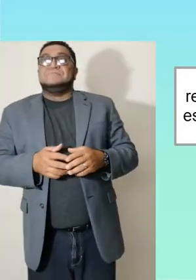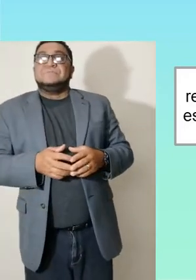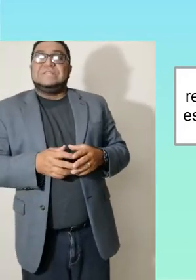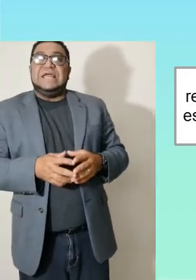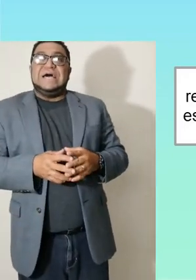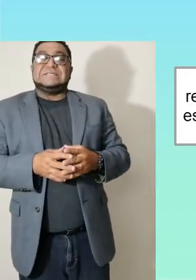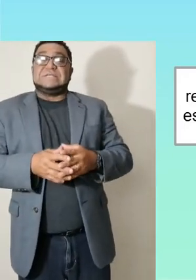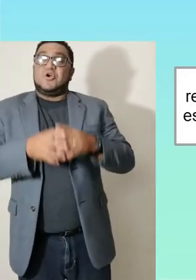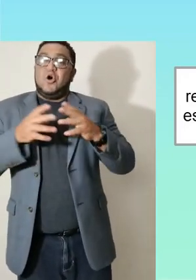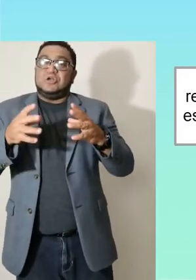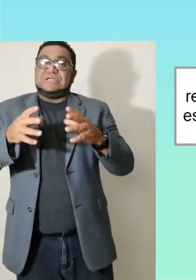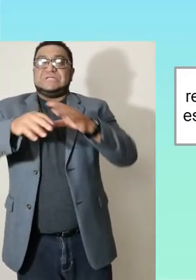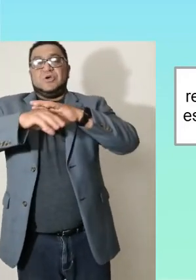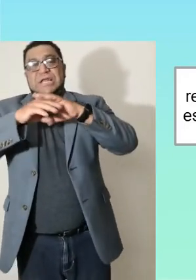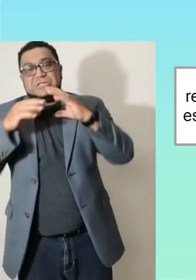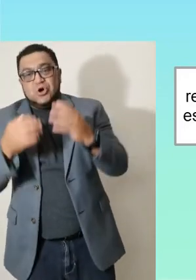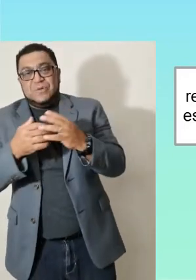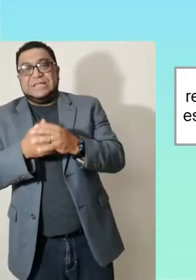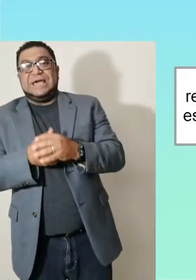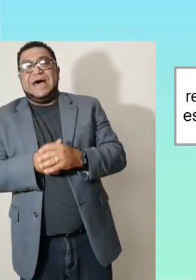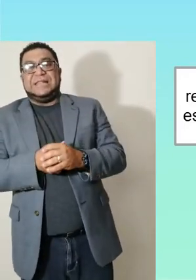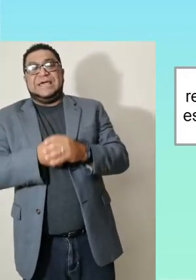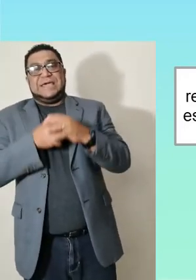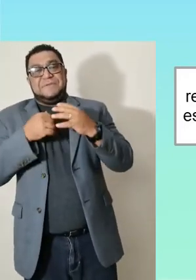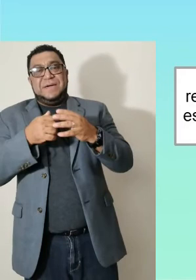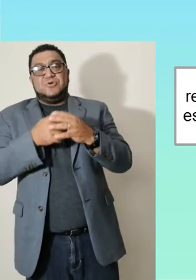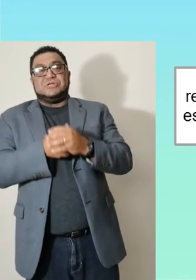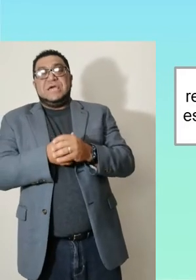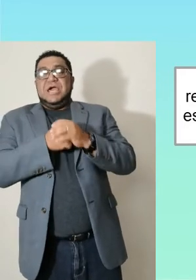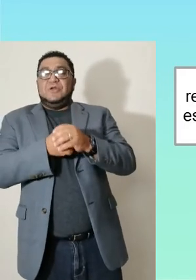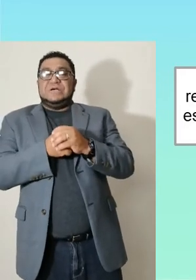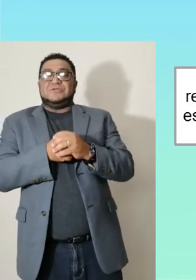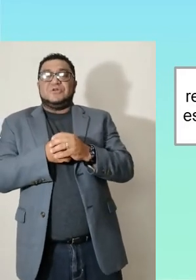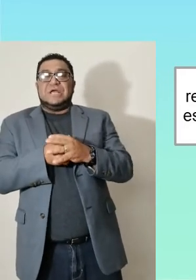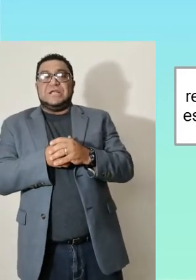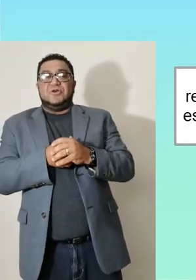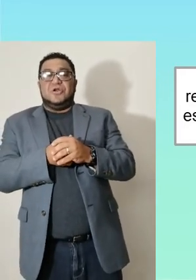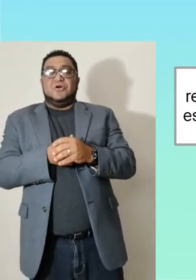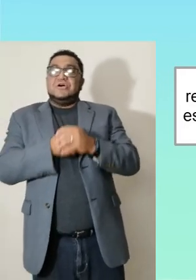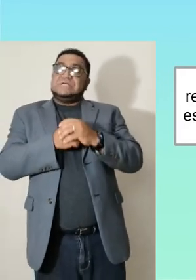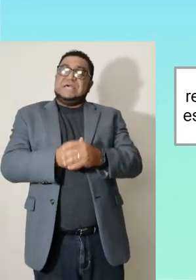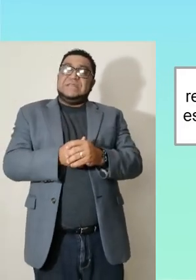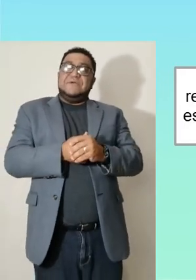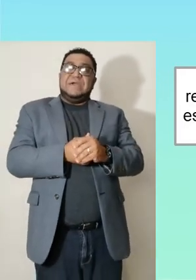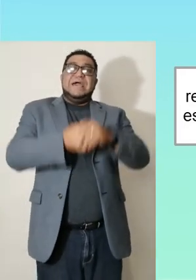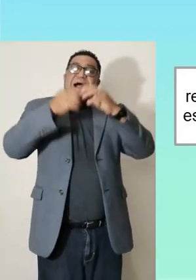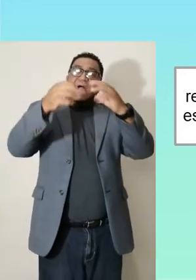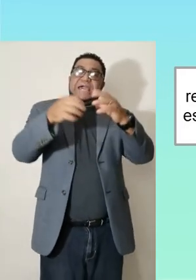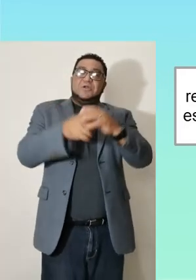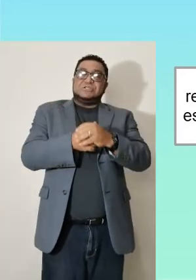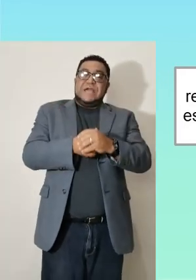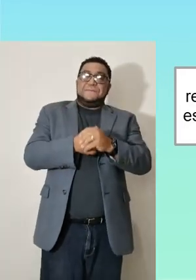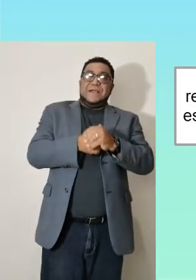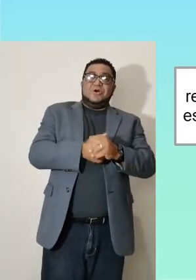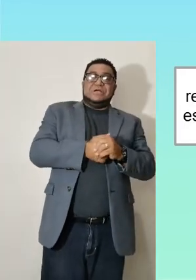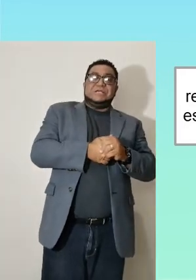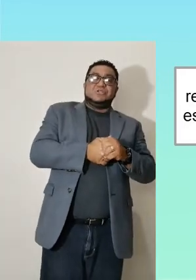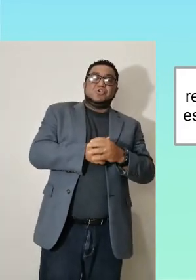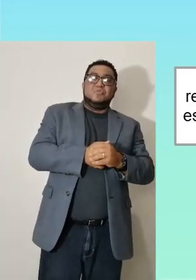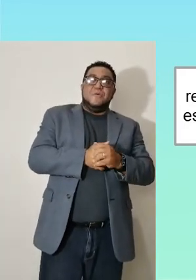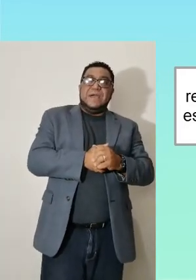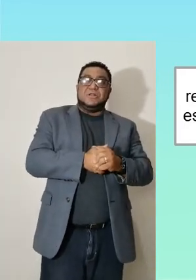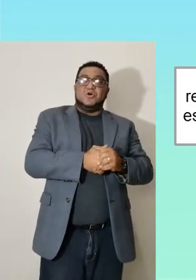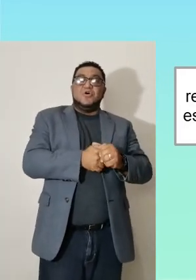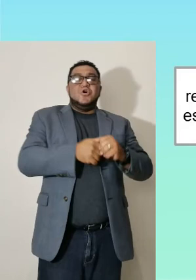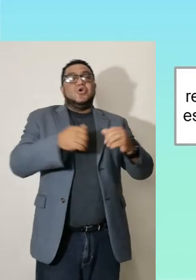una de las cosas o de las obras de arte que vemos en nuestro territorio se debe a que los españoles